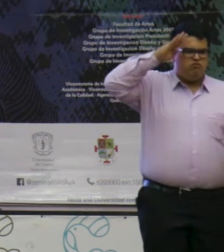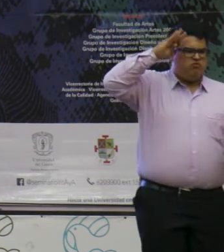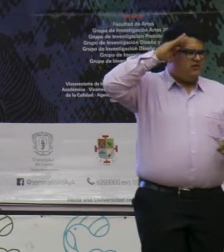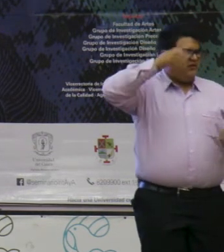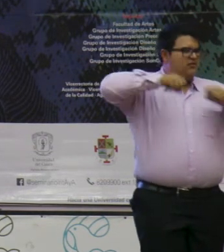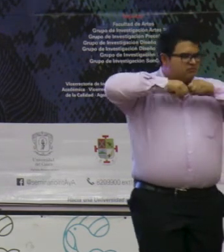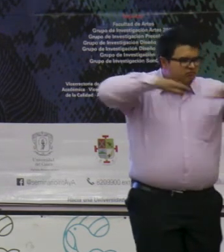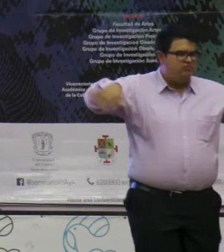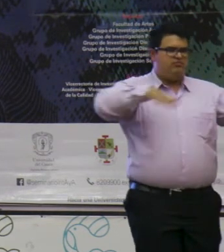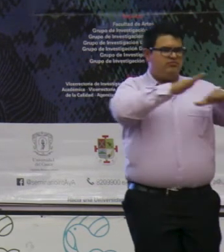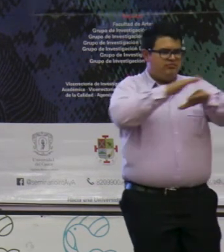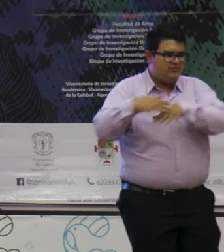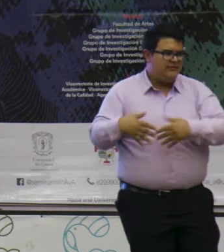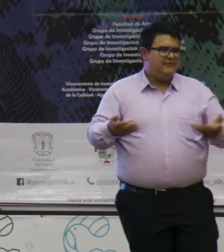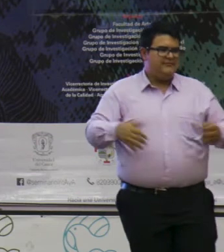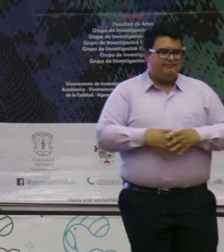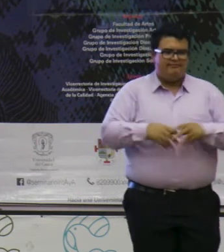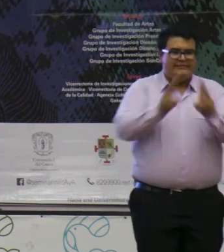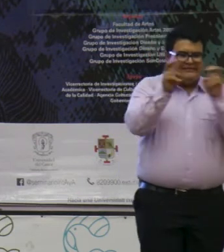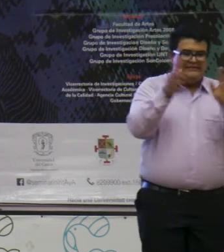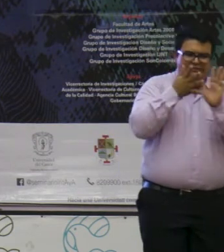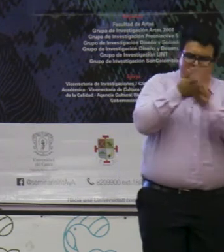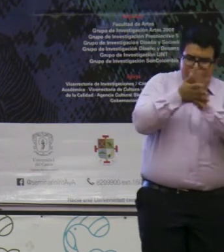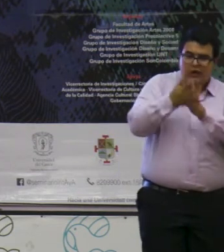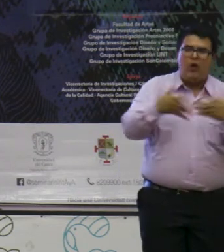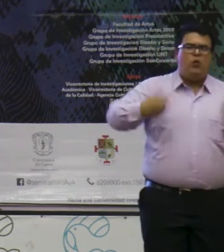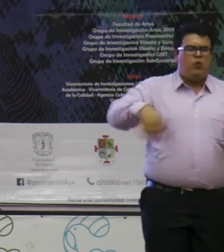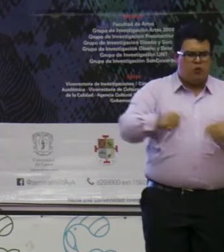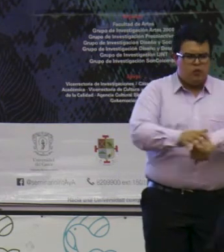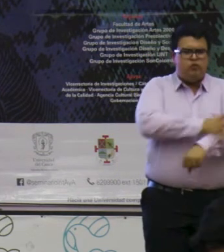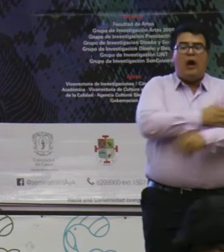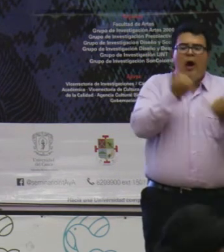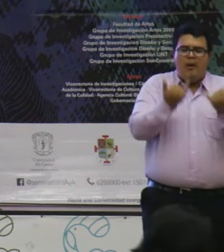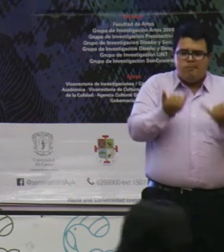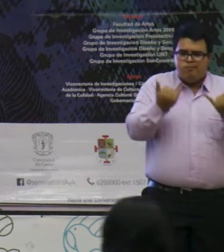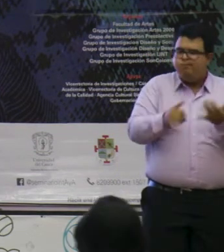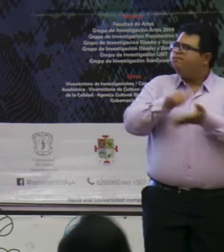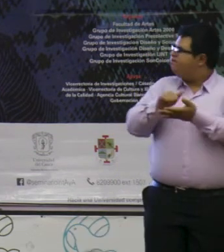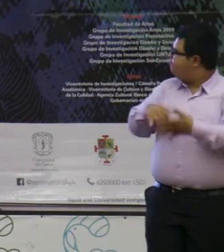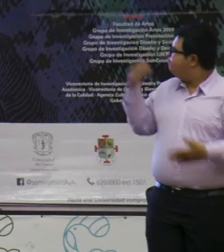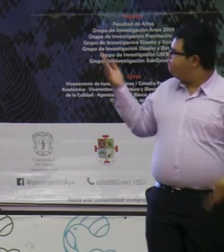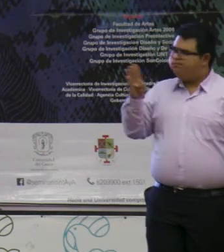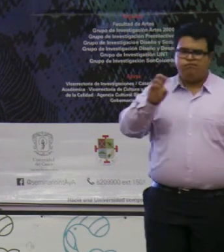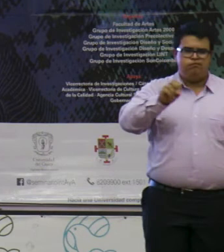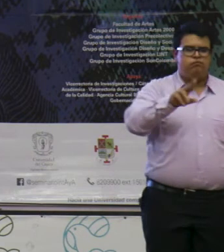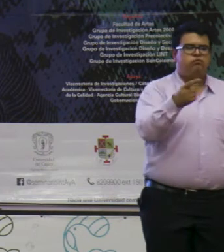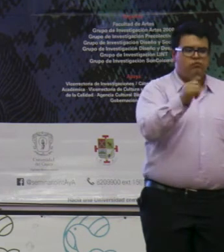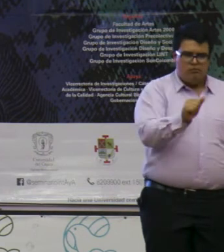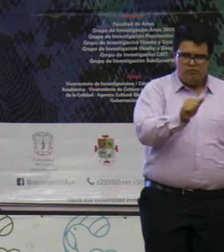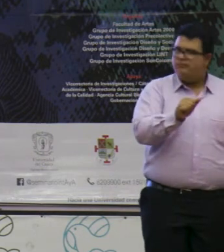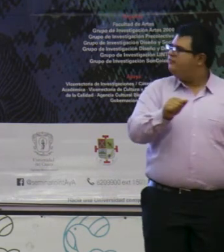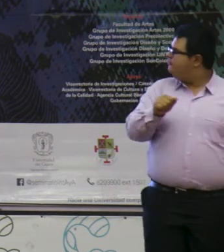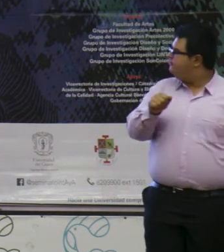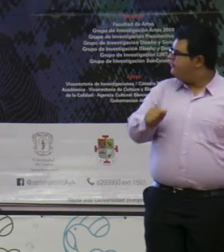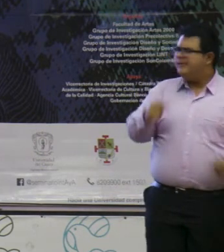que abren una cantidad de información muy interesante sobre el presente. En eso me declaro borgiano. Creo que hay que revisar lo que pasa allá